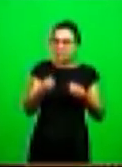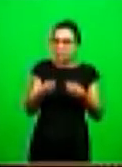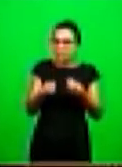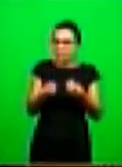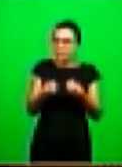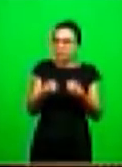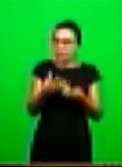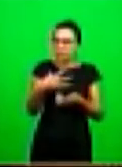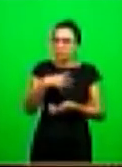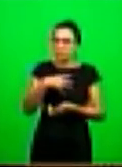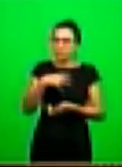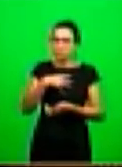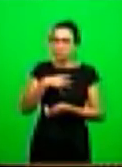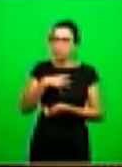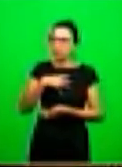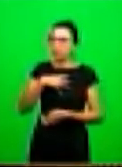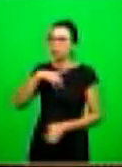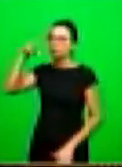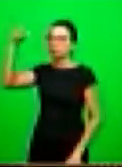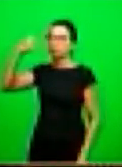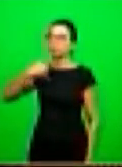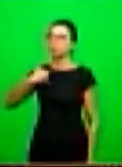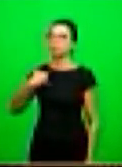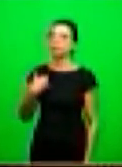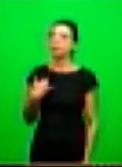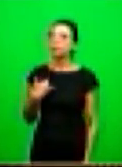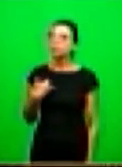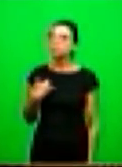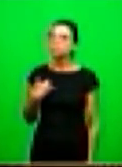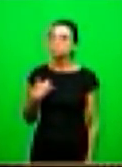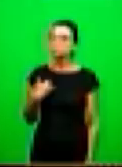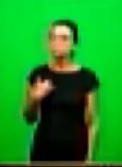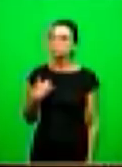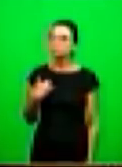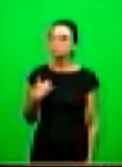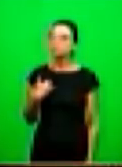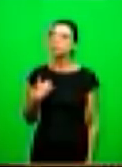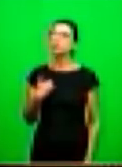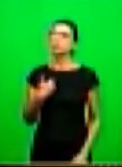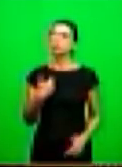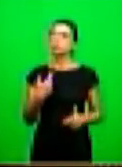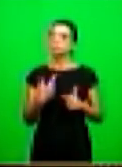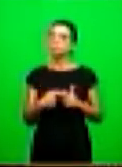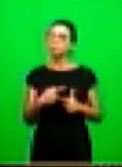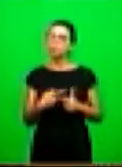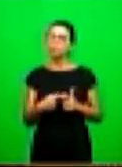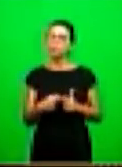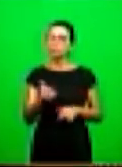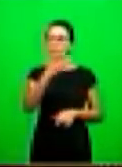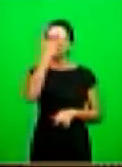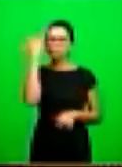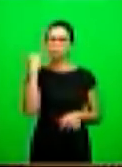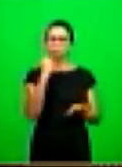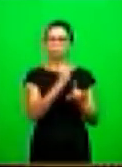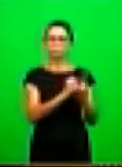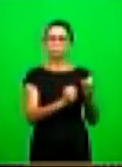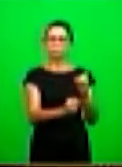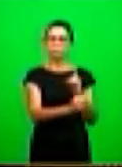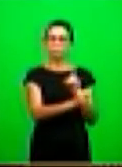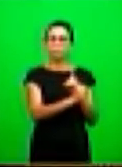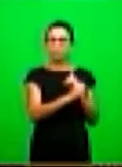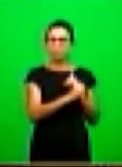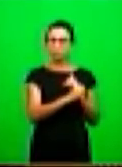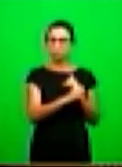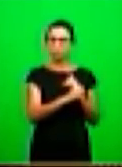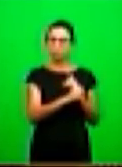Dios, el hombre de nuestros días ha oído tantas voces, pero hay una voz que trae aquello